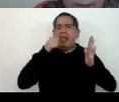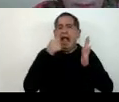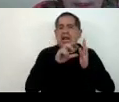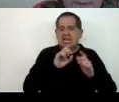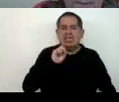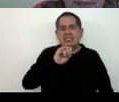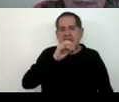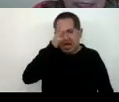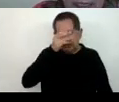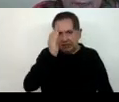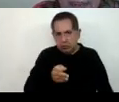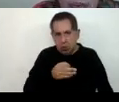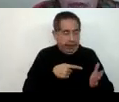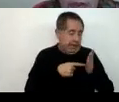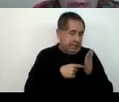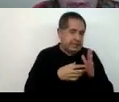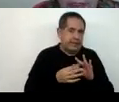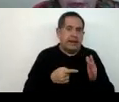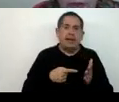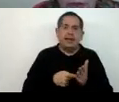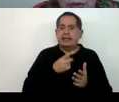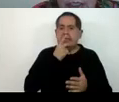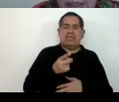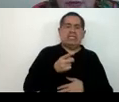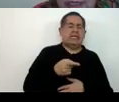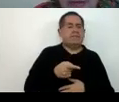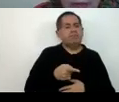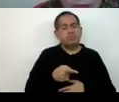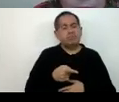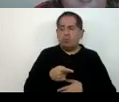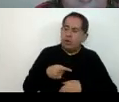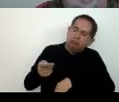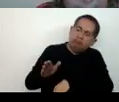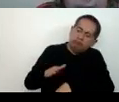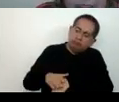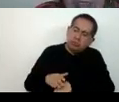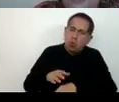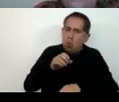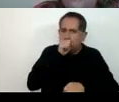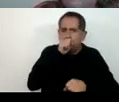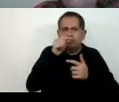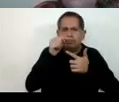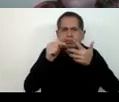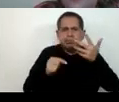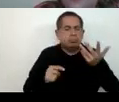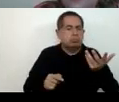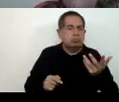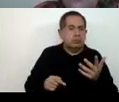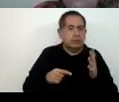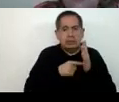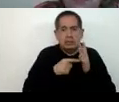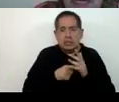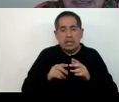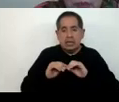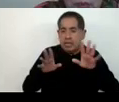informado, pues mencionan que los criterios que debe de cumplir son los siguientes. Debe de estar anotado